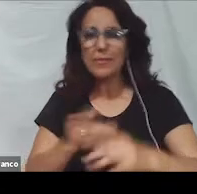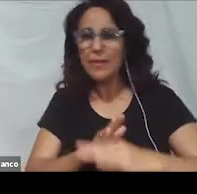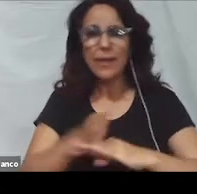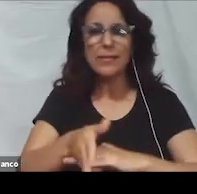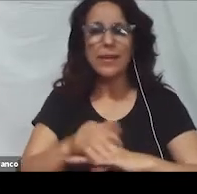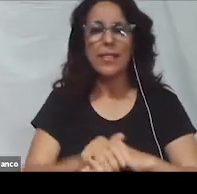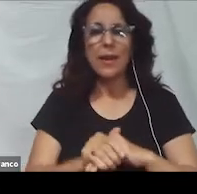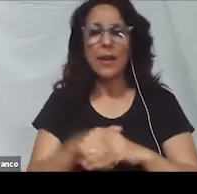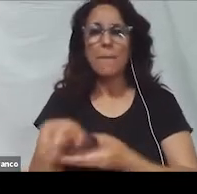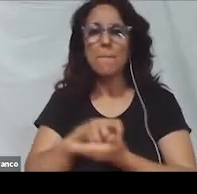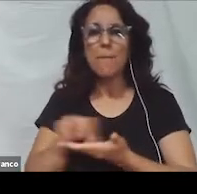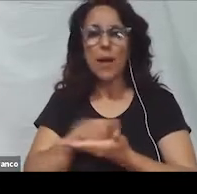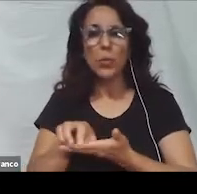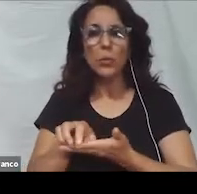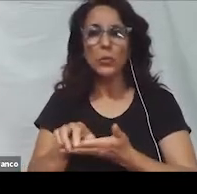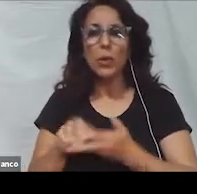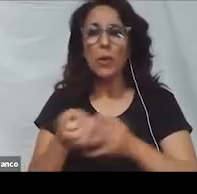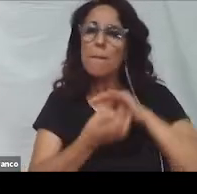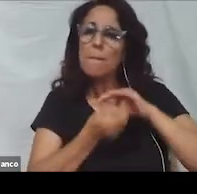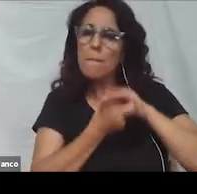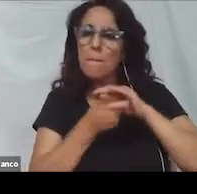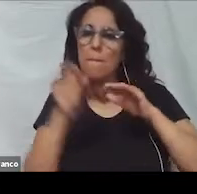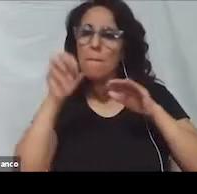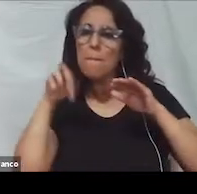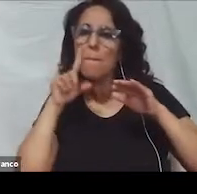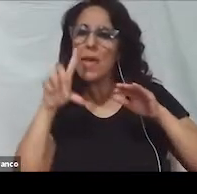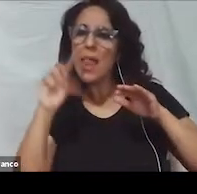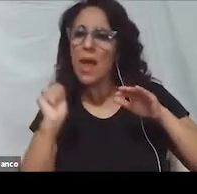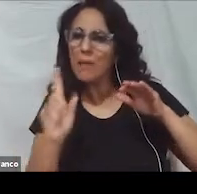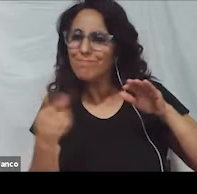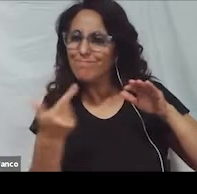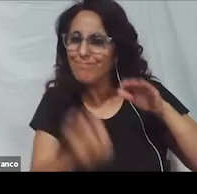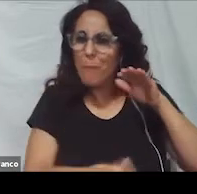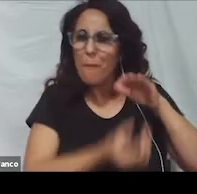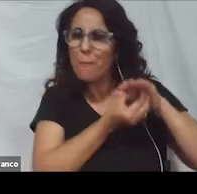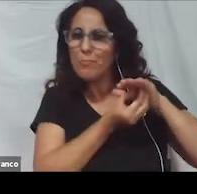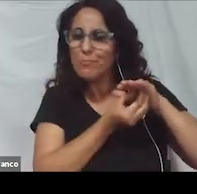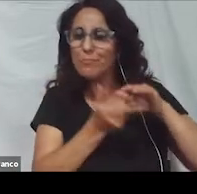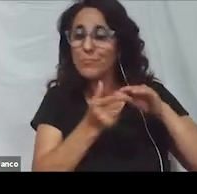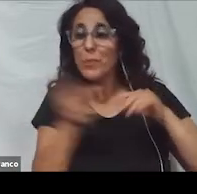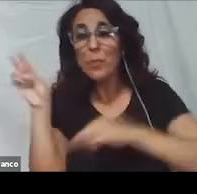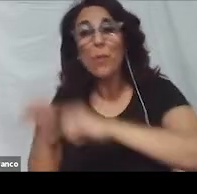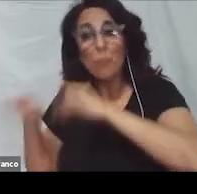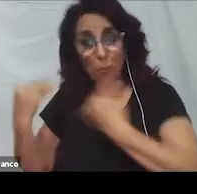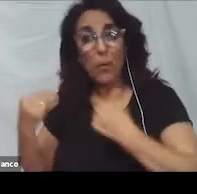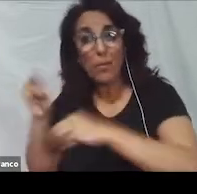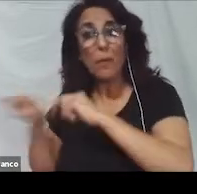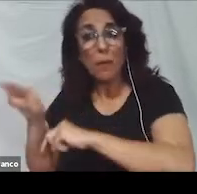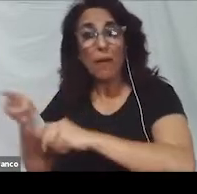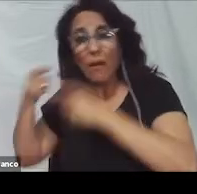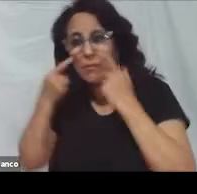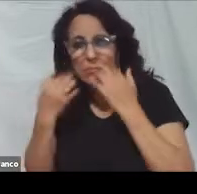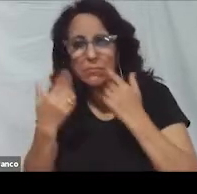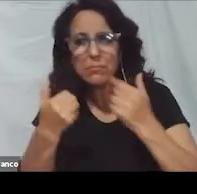nosotros tenemos un mouse y de repente nos quedamos sin pila, ¿qué vamos a querer hacer? Bueno, quizás no puedo ir a buscar una pila, entonces voy a